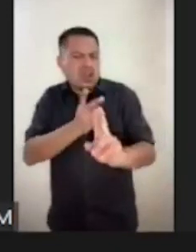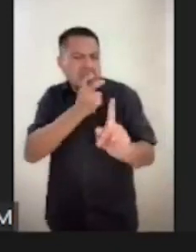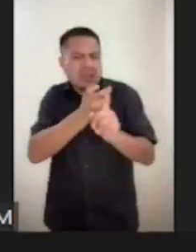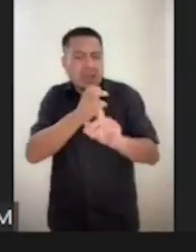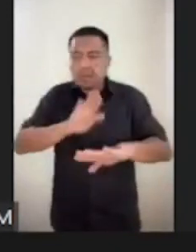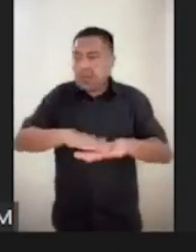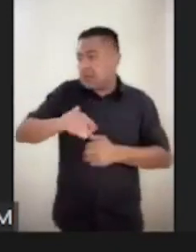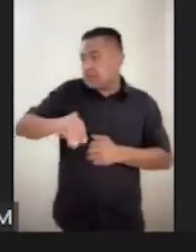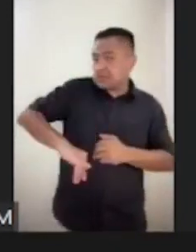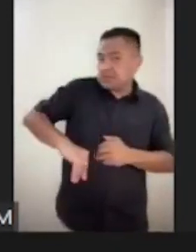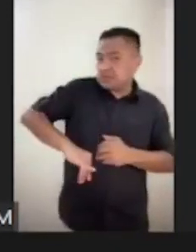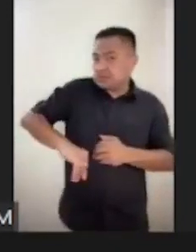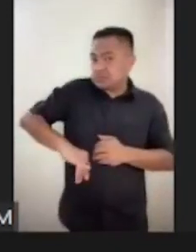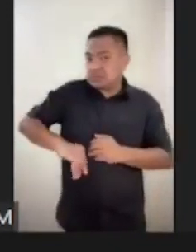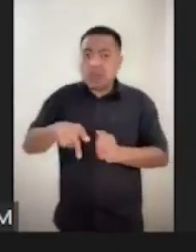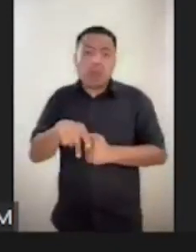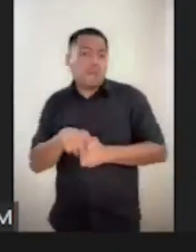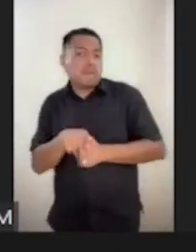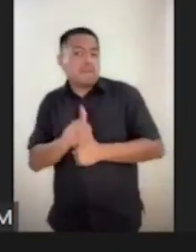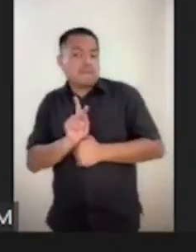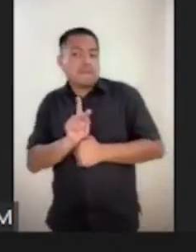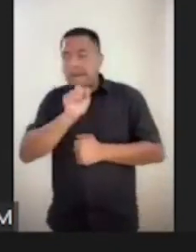interesante, pero de una manera también